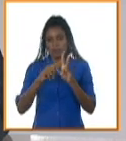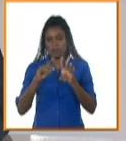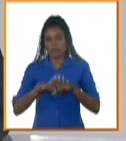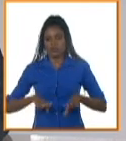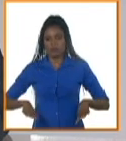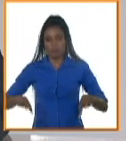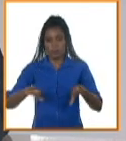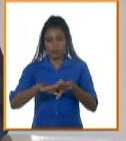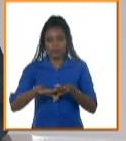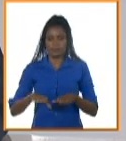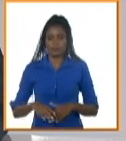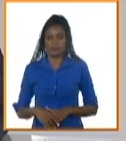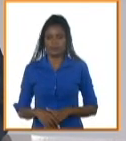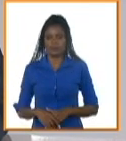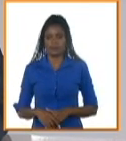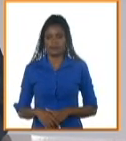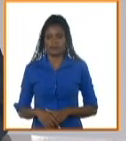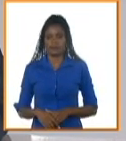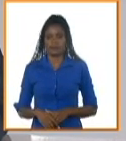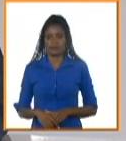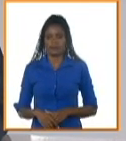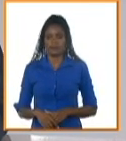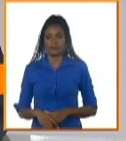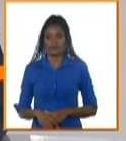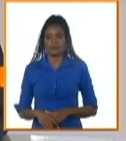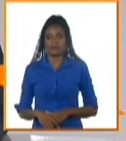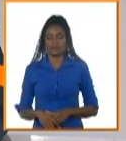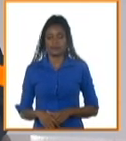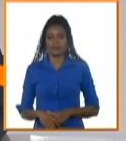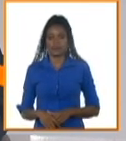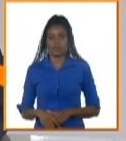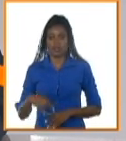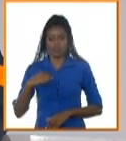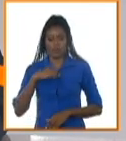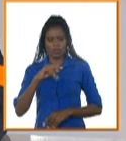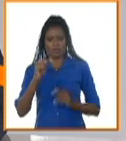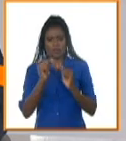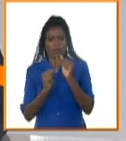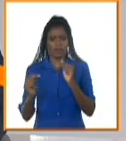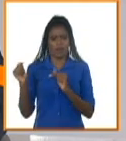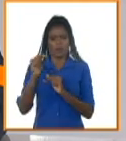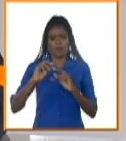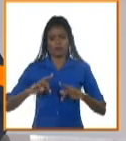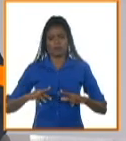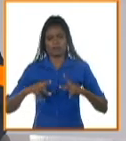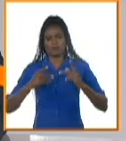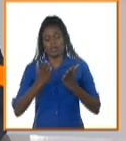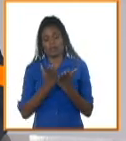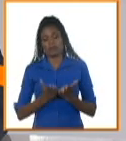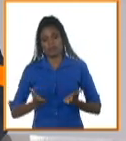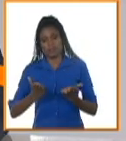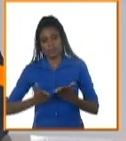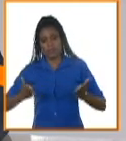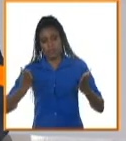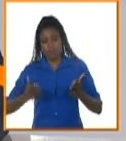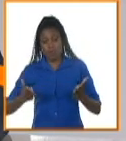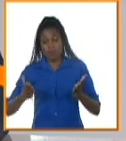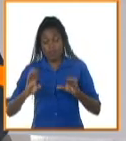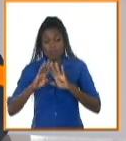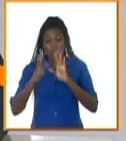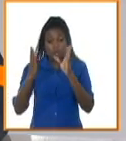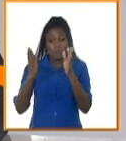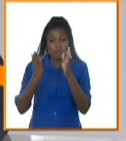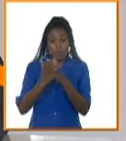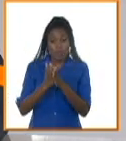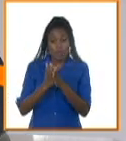redonda Bueno yo quiero en principio reiterar que el desarrollo y la generalización de